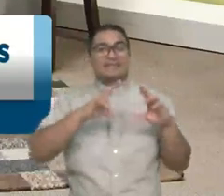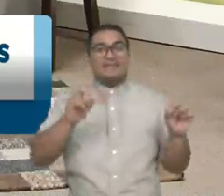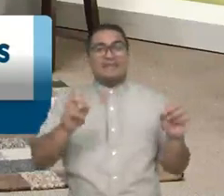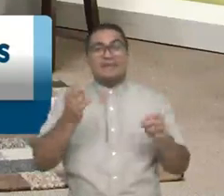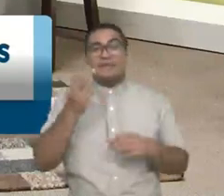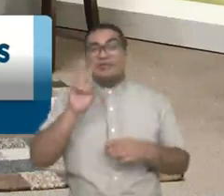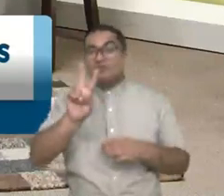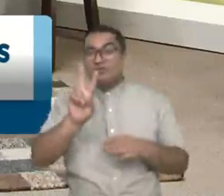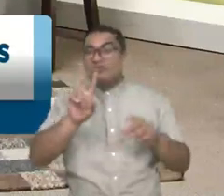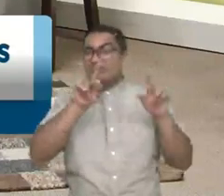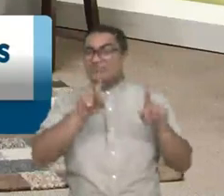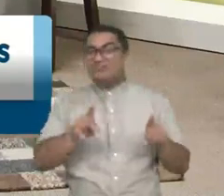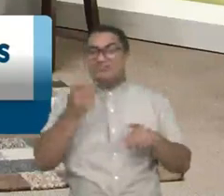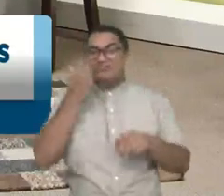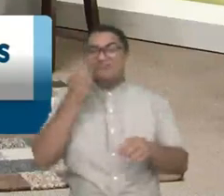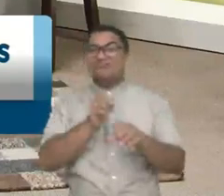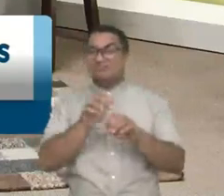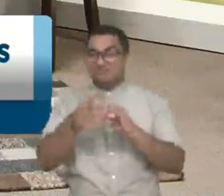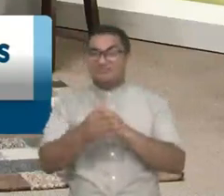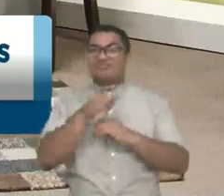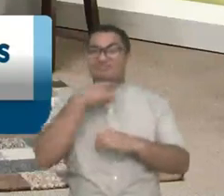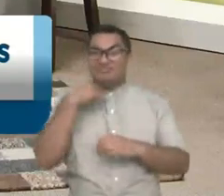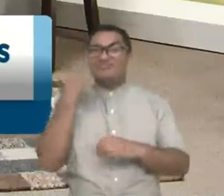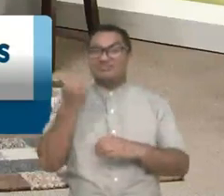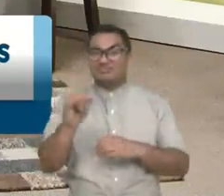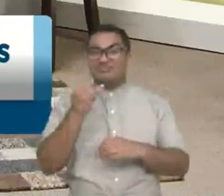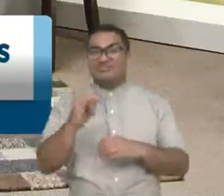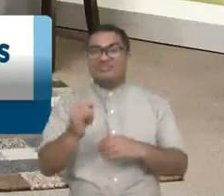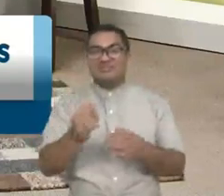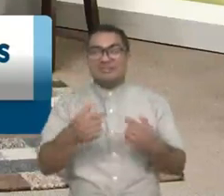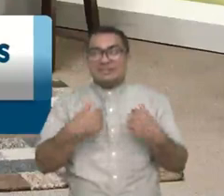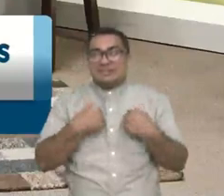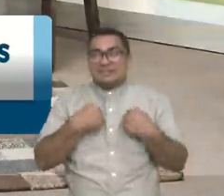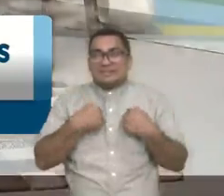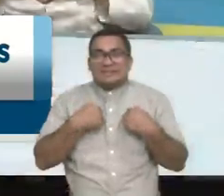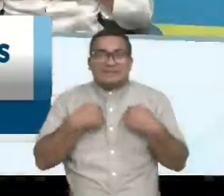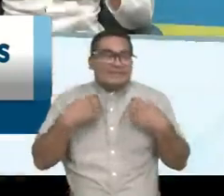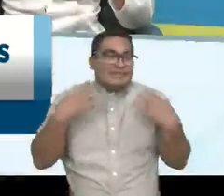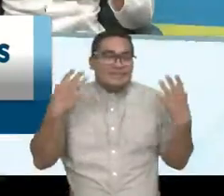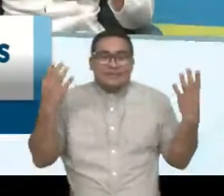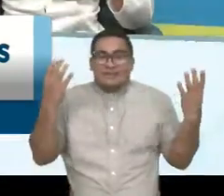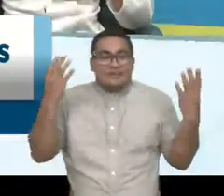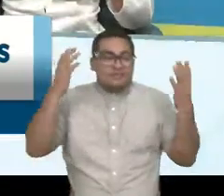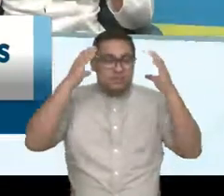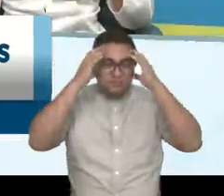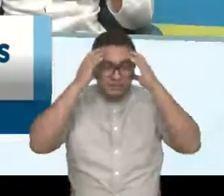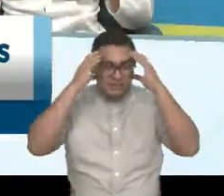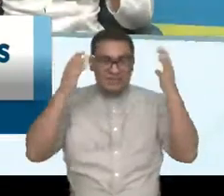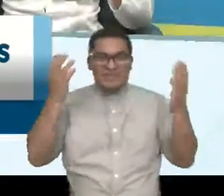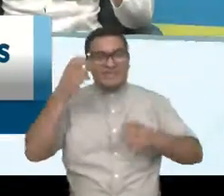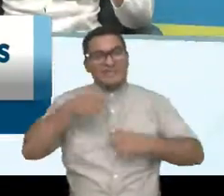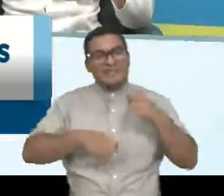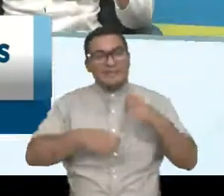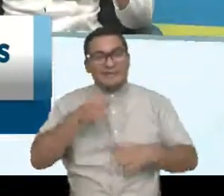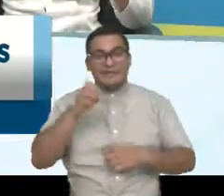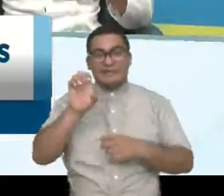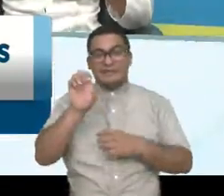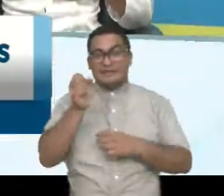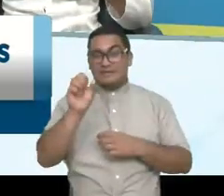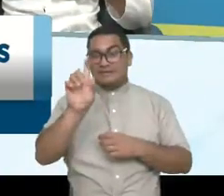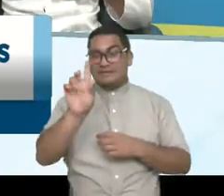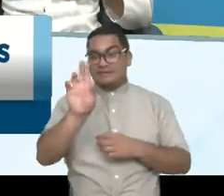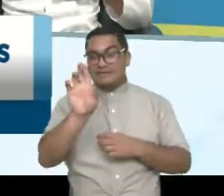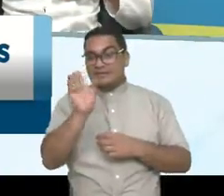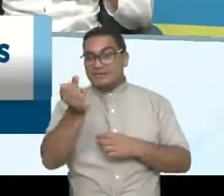cuidarme? ¿Y de qué manera esto se convierte en una amenaza? Por eso te decía que el estrés es visto como una respuesta fisiológica a una